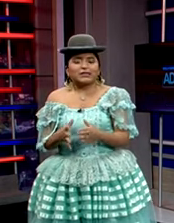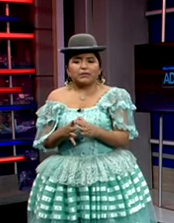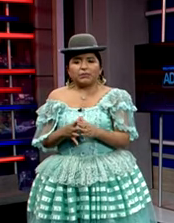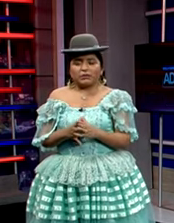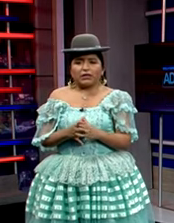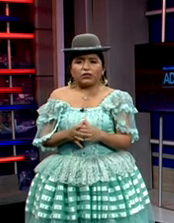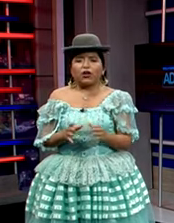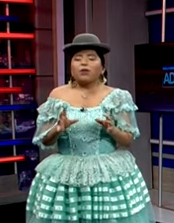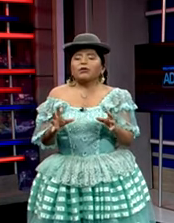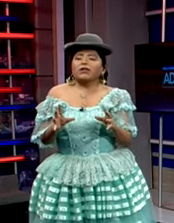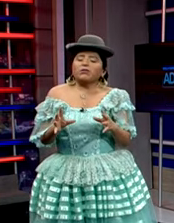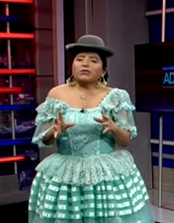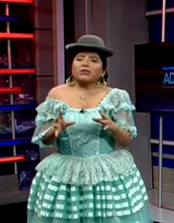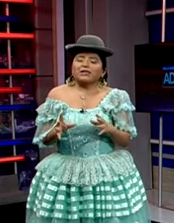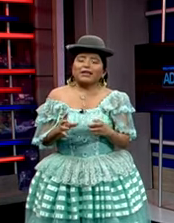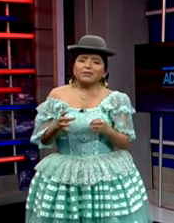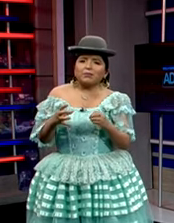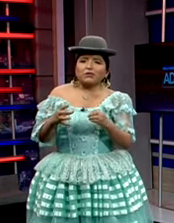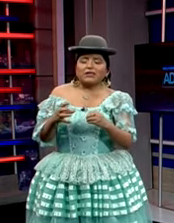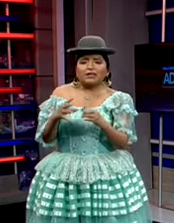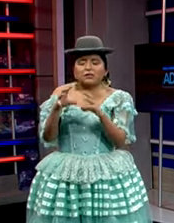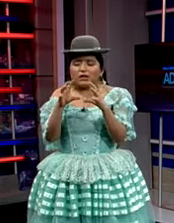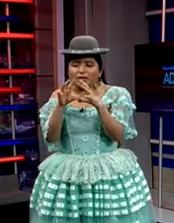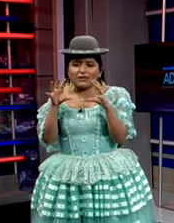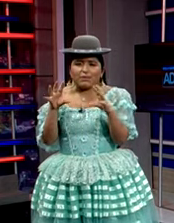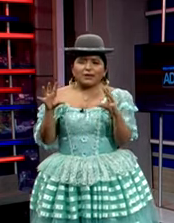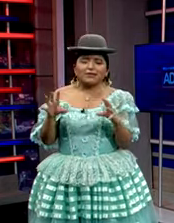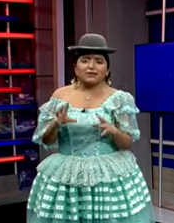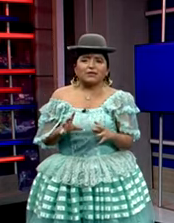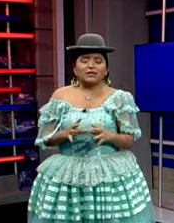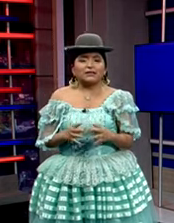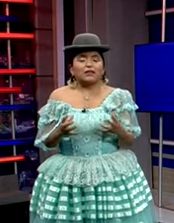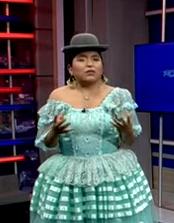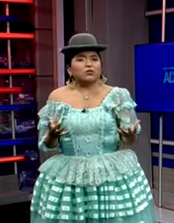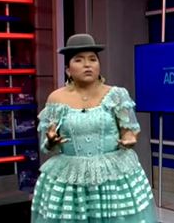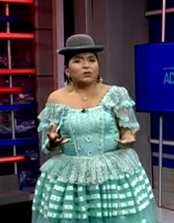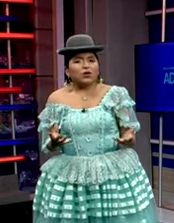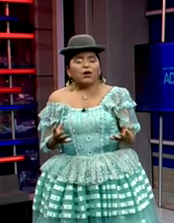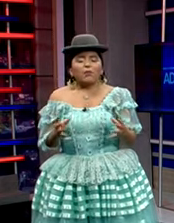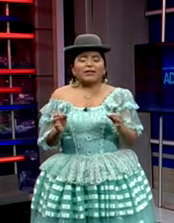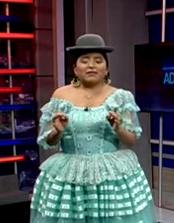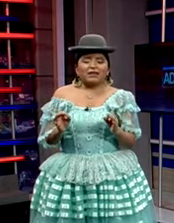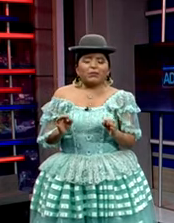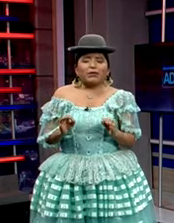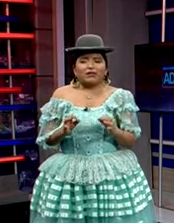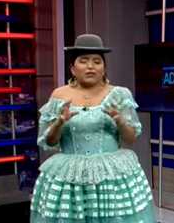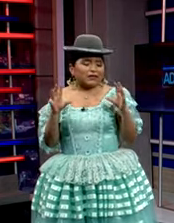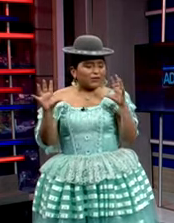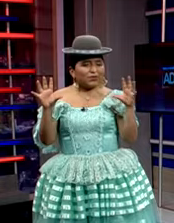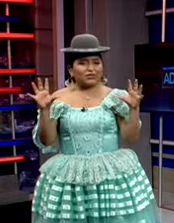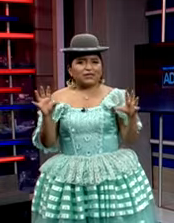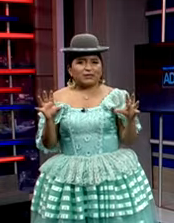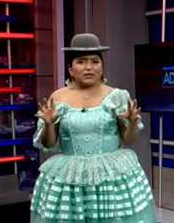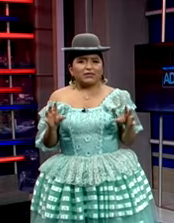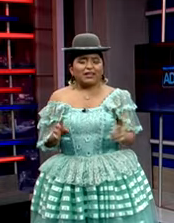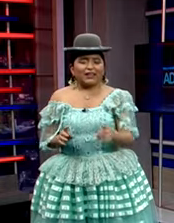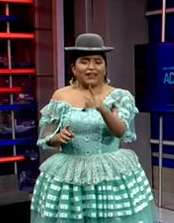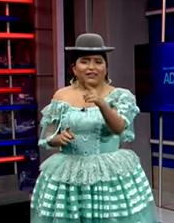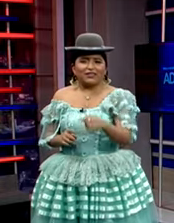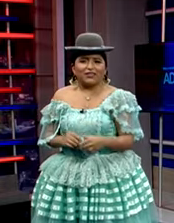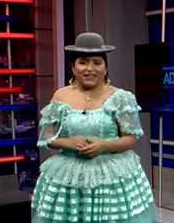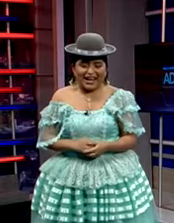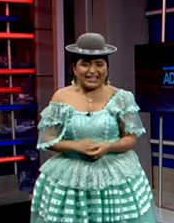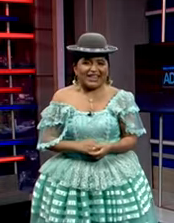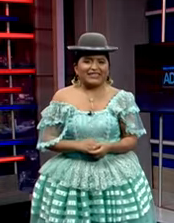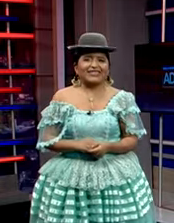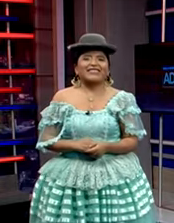y costumbres que se van viviendo. Pero queremos conocer este personaje que solamente aparece estas fechas, el Chuncho. Más detalles pues que nos dará a conocer este personaje